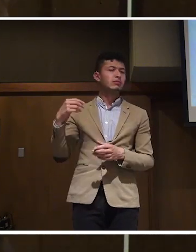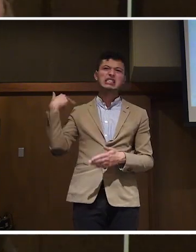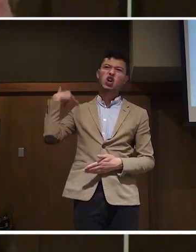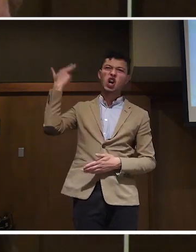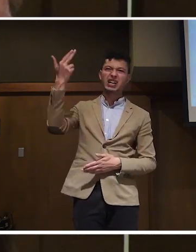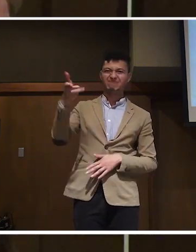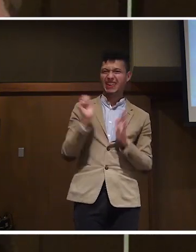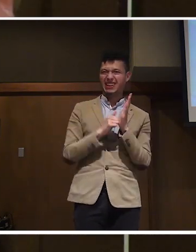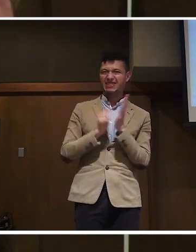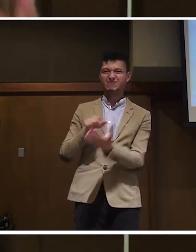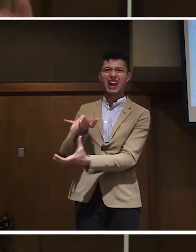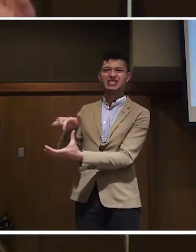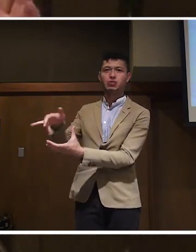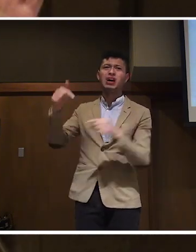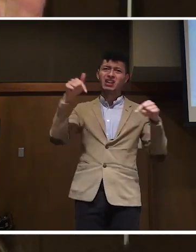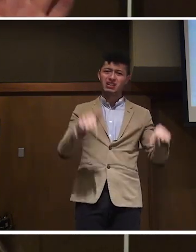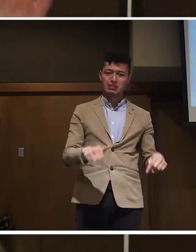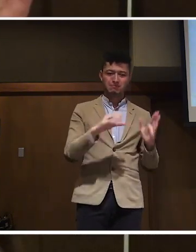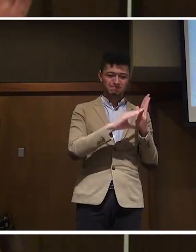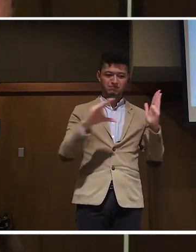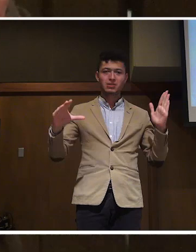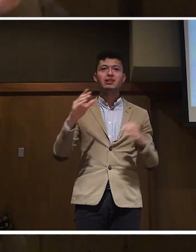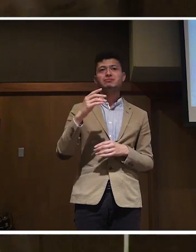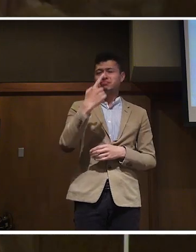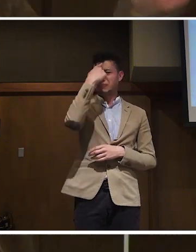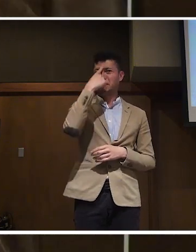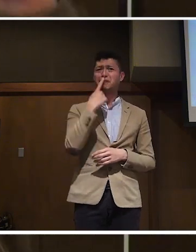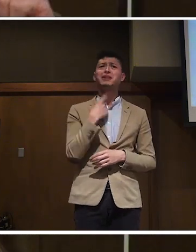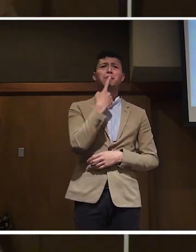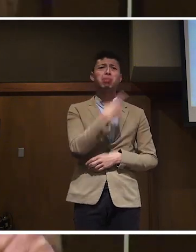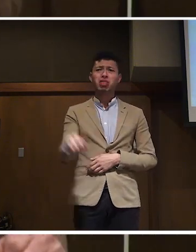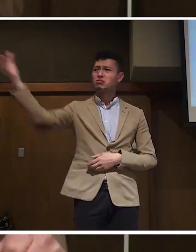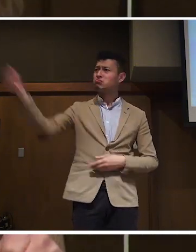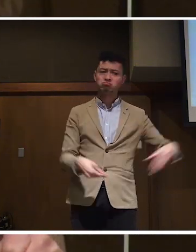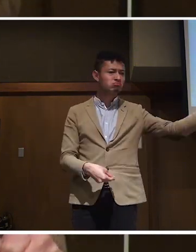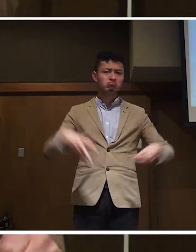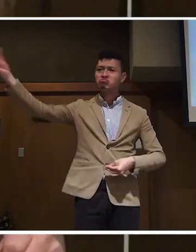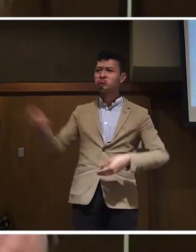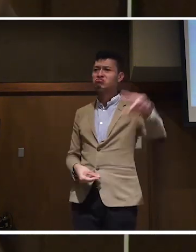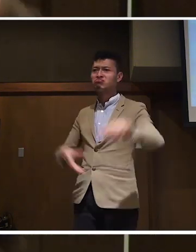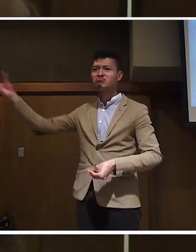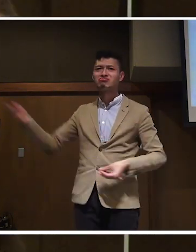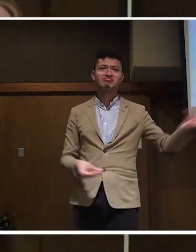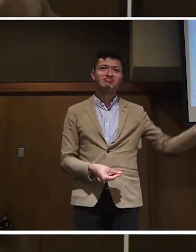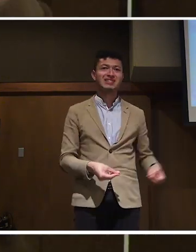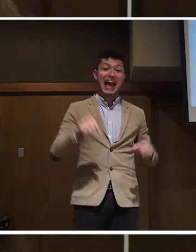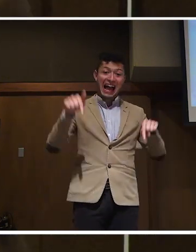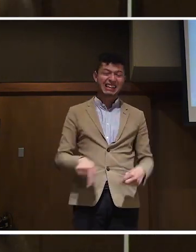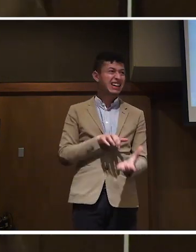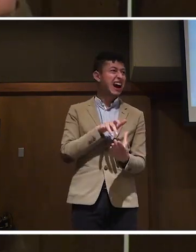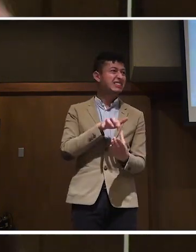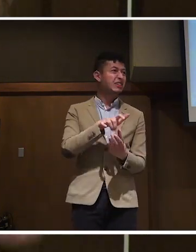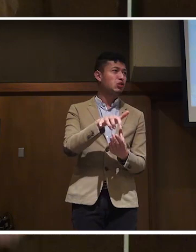biblioteca con un perfil tan confuso acaba compitiendo ya es con el Archivo Nacional. Ya no es con la Biblioteca Nacional, ni con el Museo Nacional,